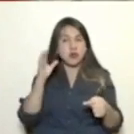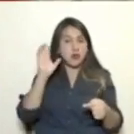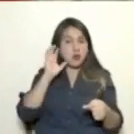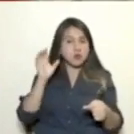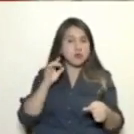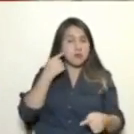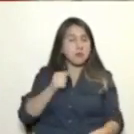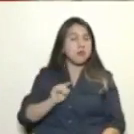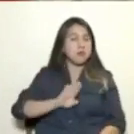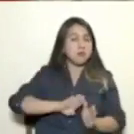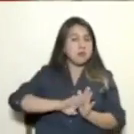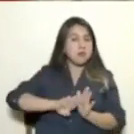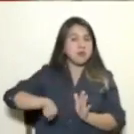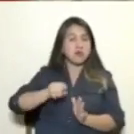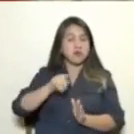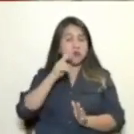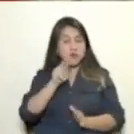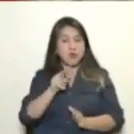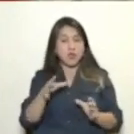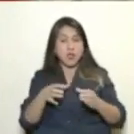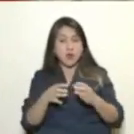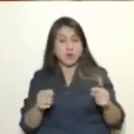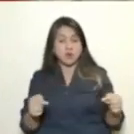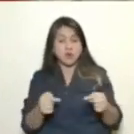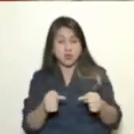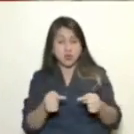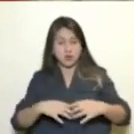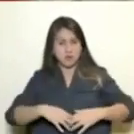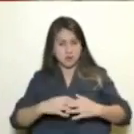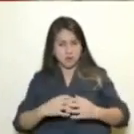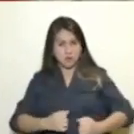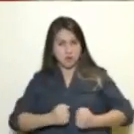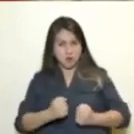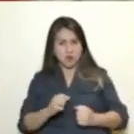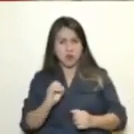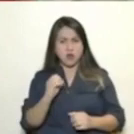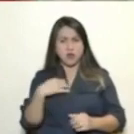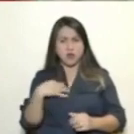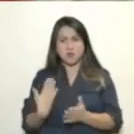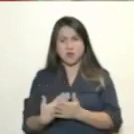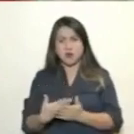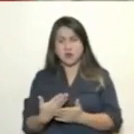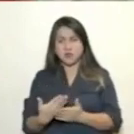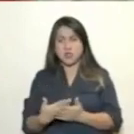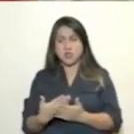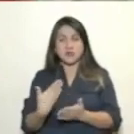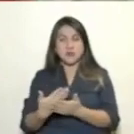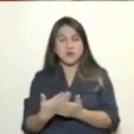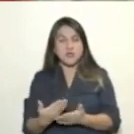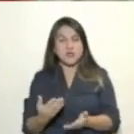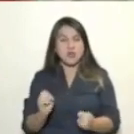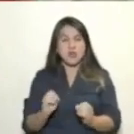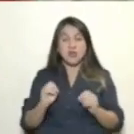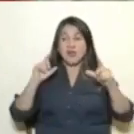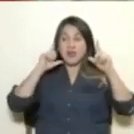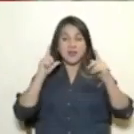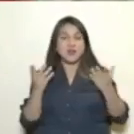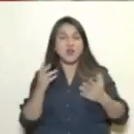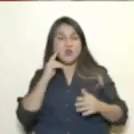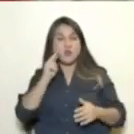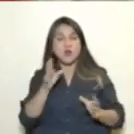usted la oposición? ¿Le parece una oposición consistente, una oposición oportunista o una oposición oportuna? ¿Cómo ve esta